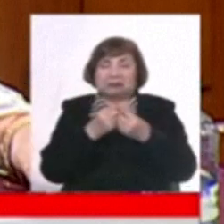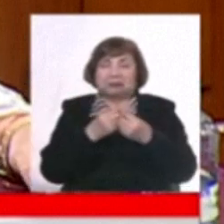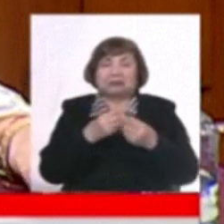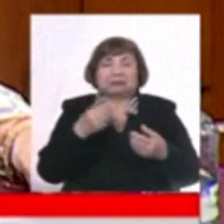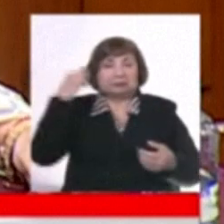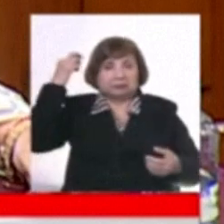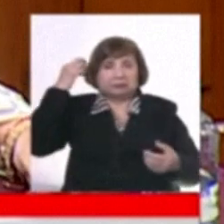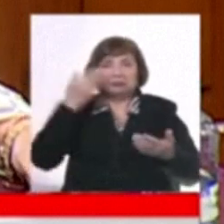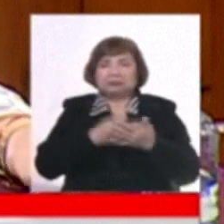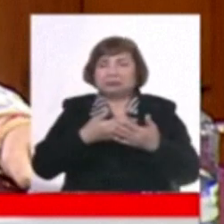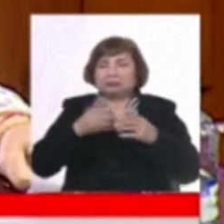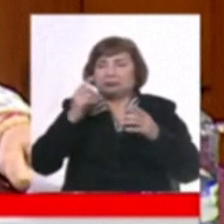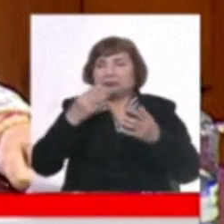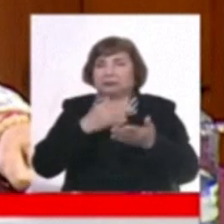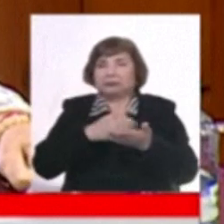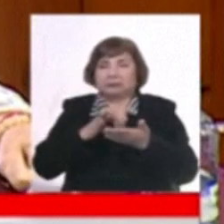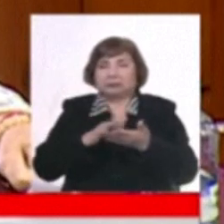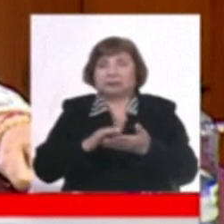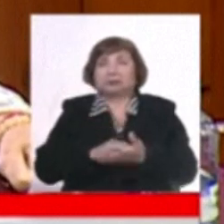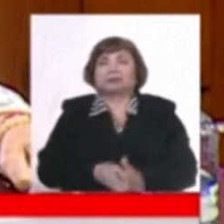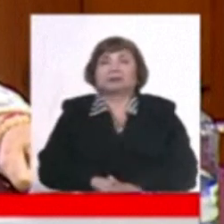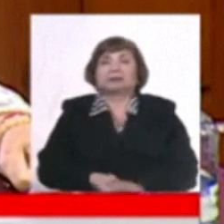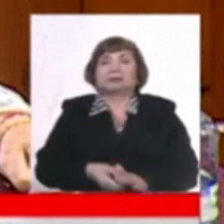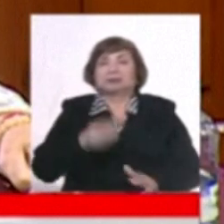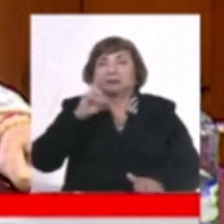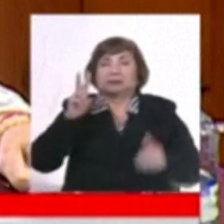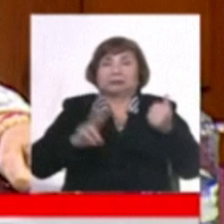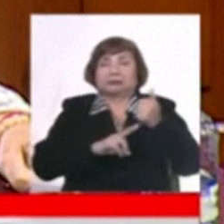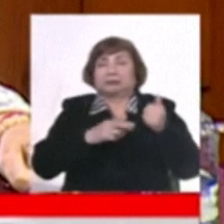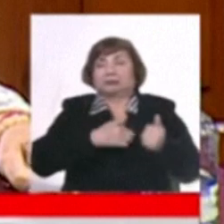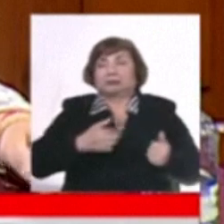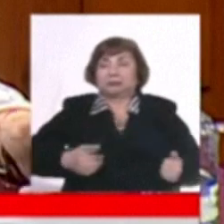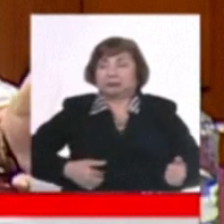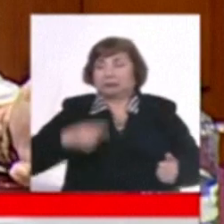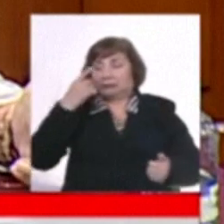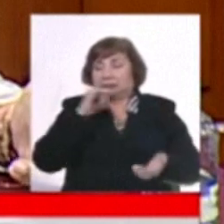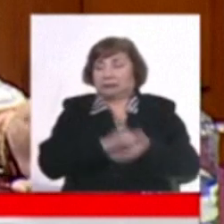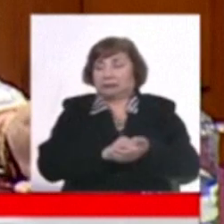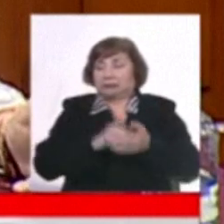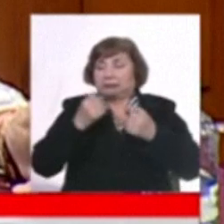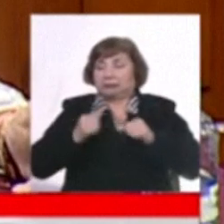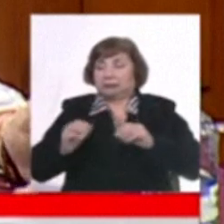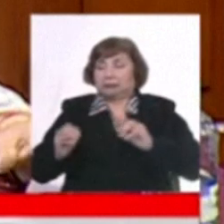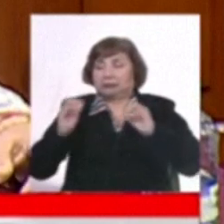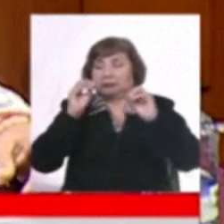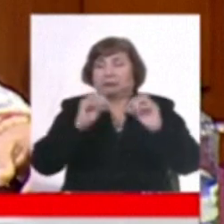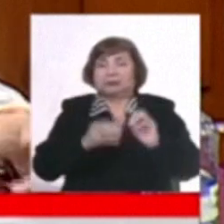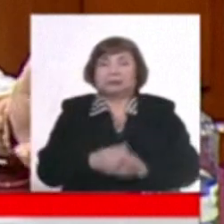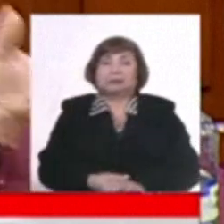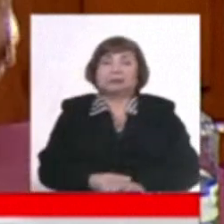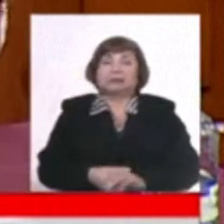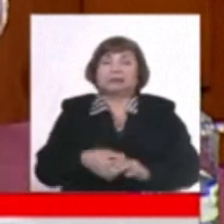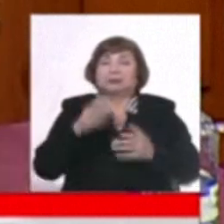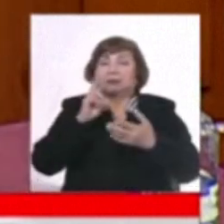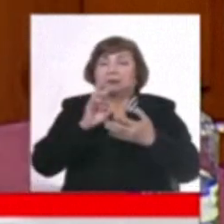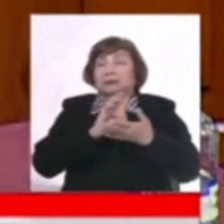dicha sanción iba a colocar al jefe del Congreso José Williams en la línea inmediata de sucesión presidencial en momentos que el mandatario